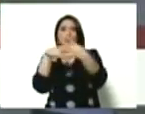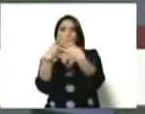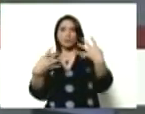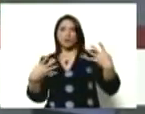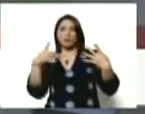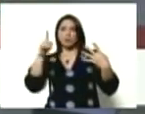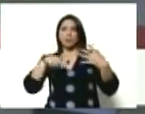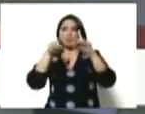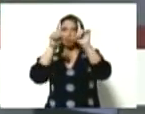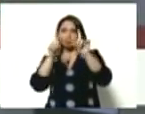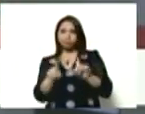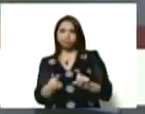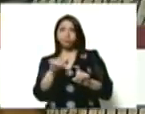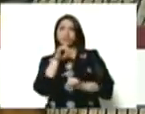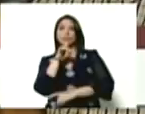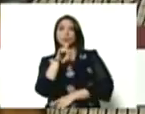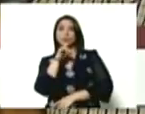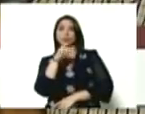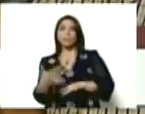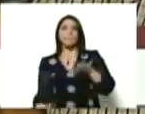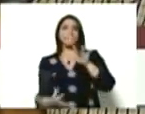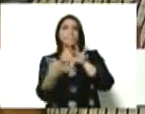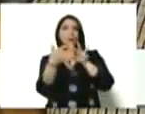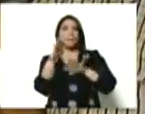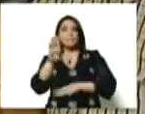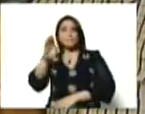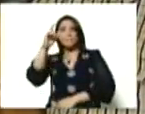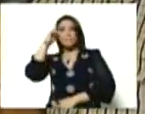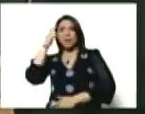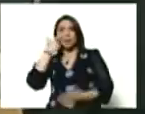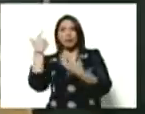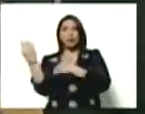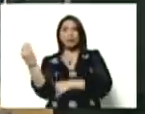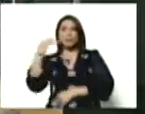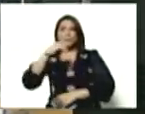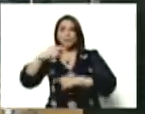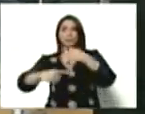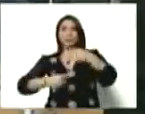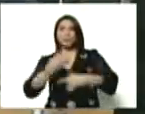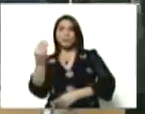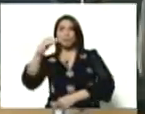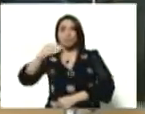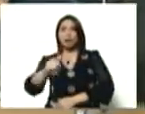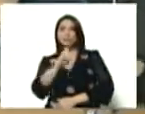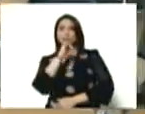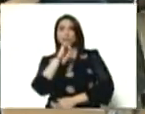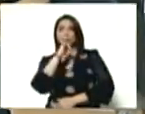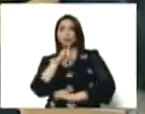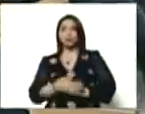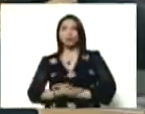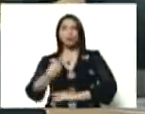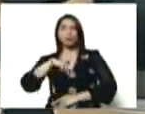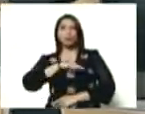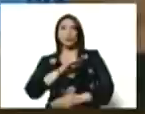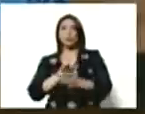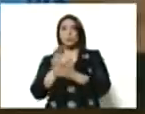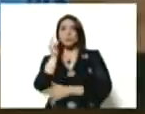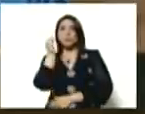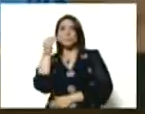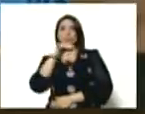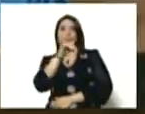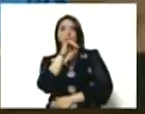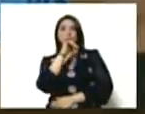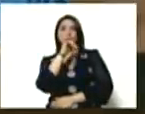y auditable. Con esta información voy a retornar el contacto más adelante nuevamente. Nuestra compañera Meisber Patricia Bolívar con más